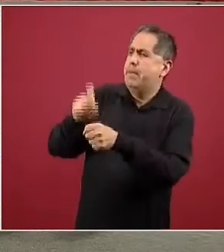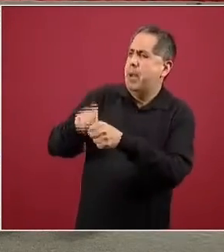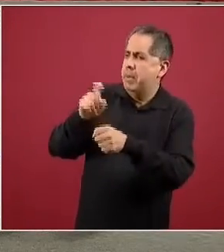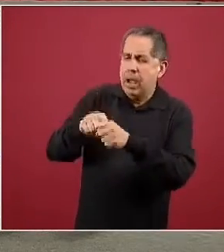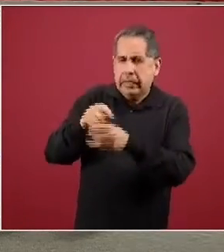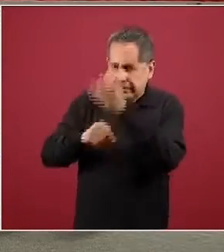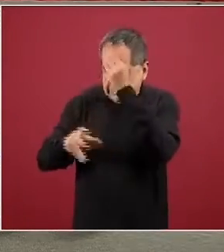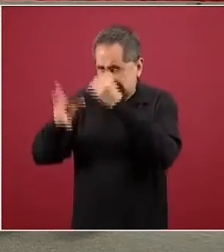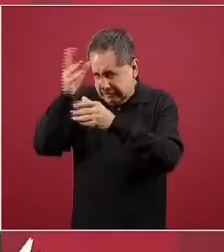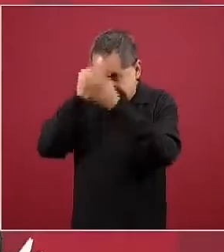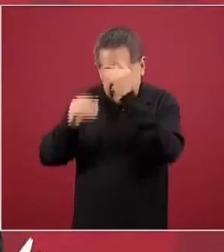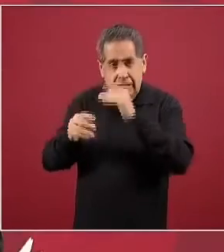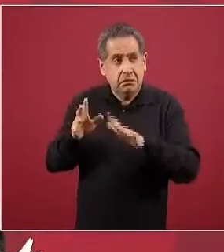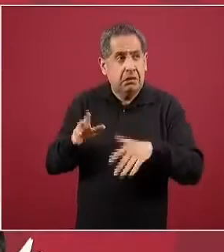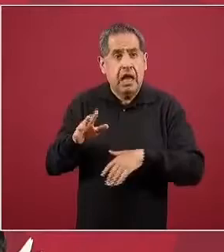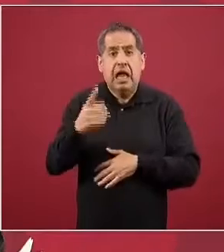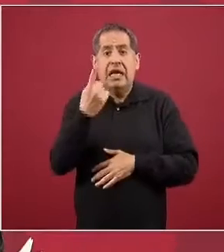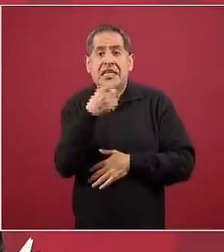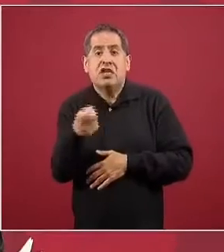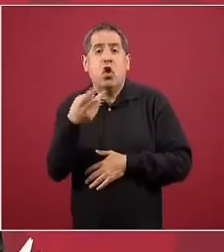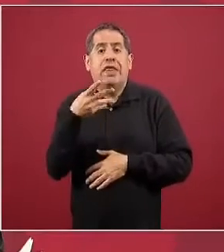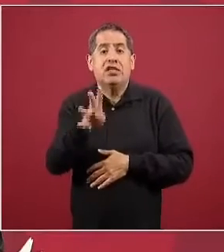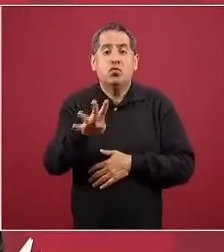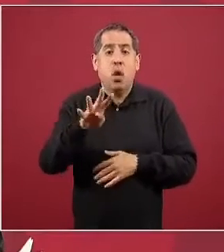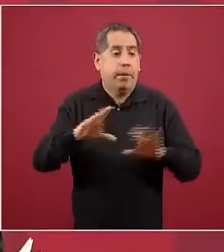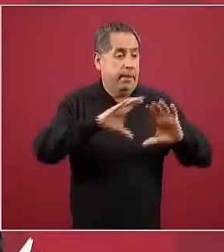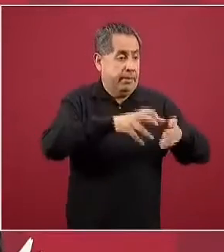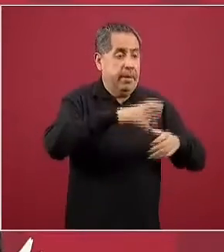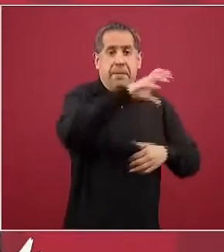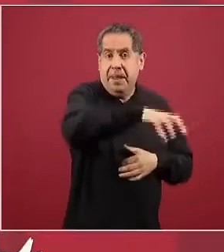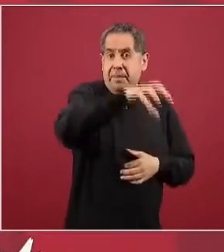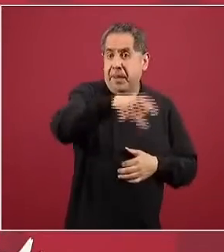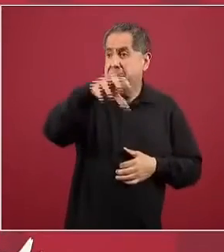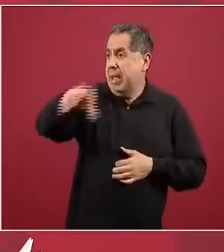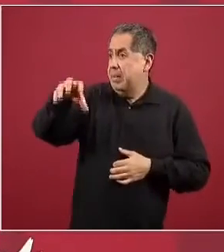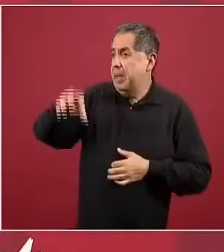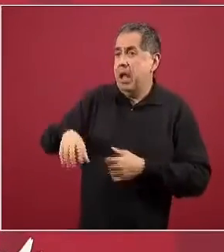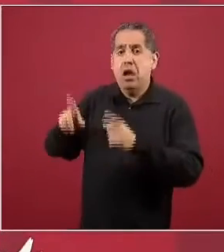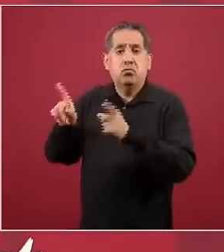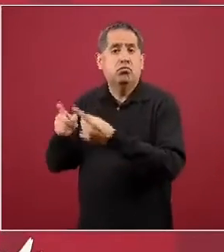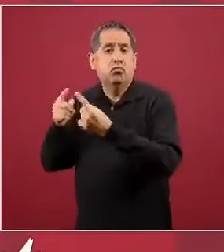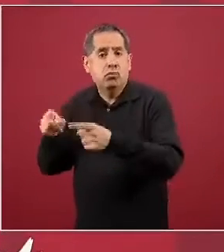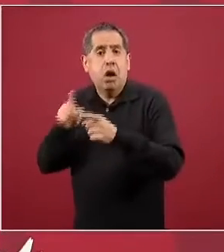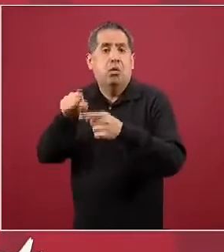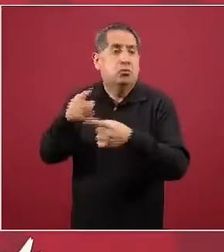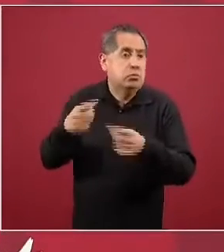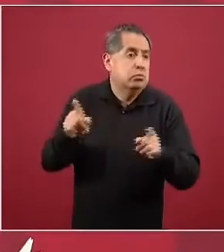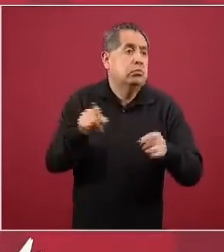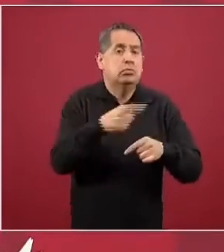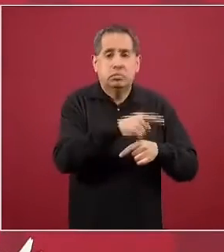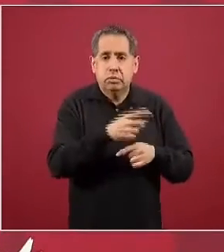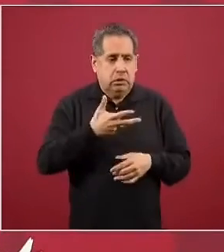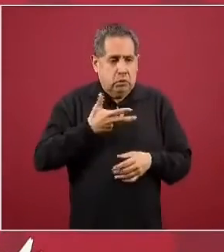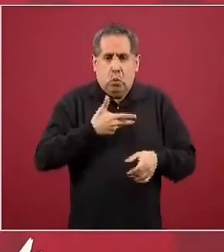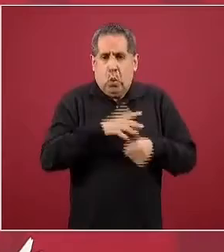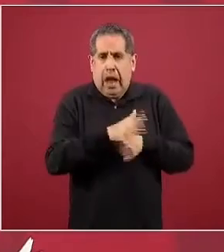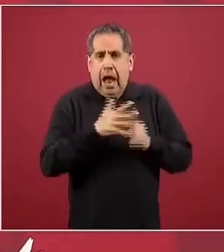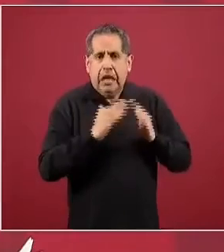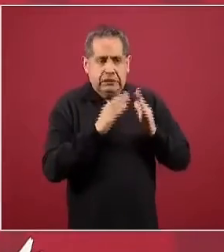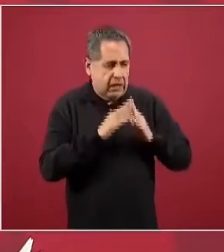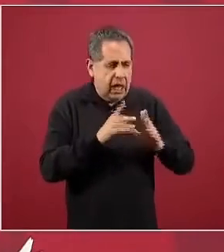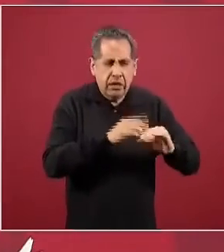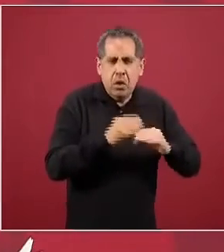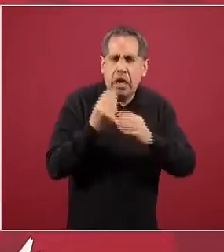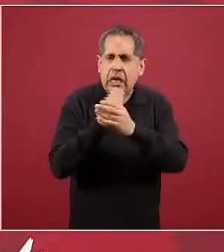a 119 orquestas y tienen ellos sus instrumentos en sus casas y